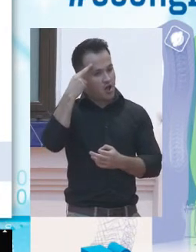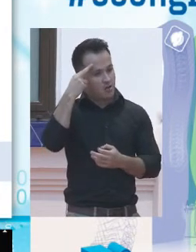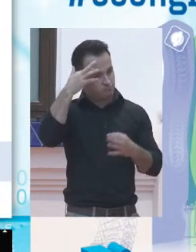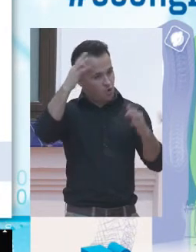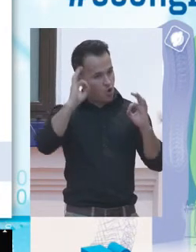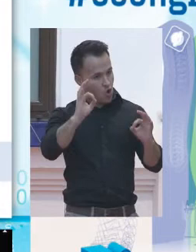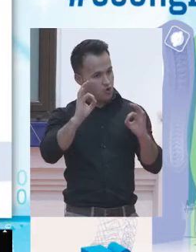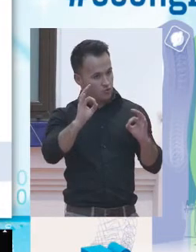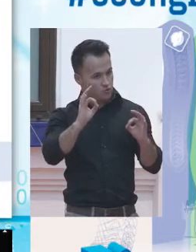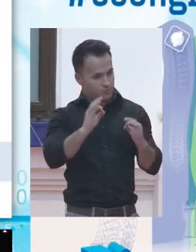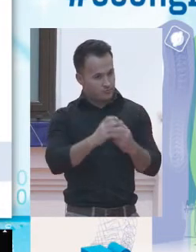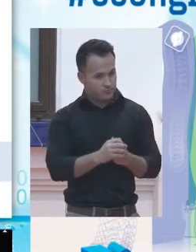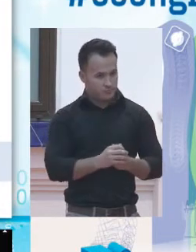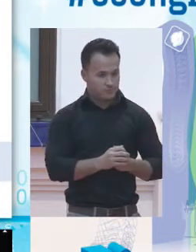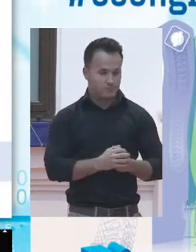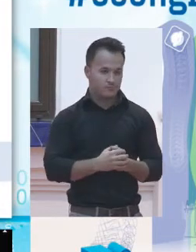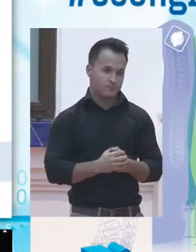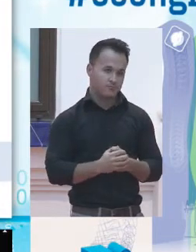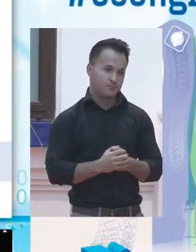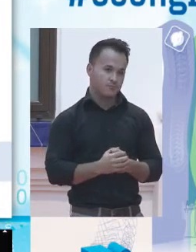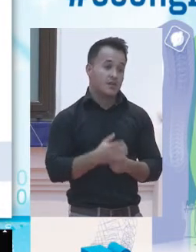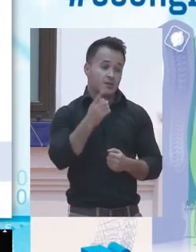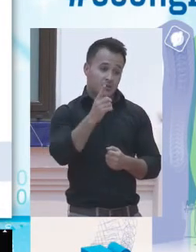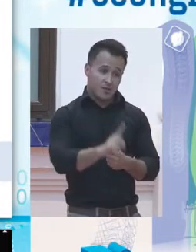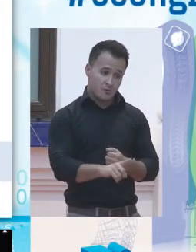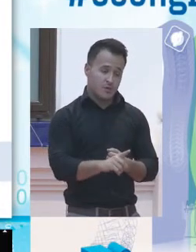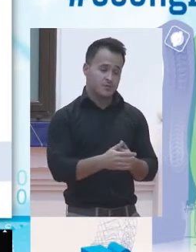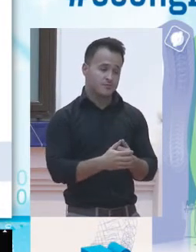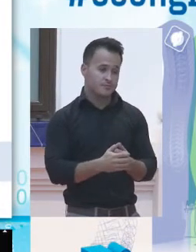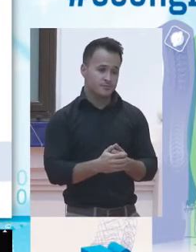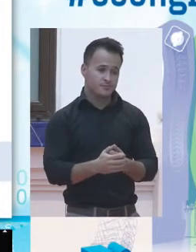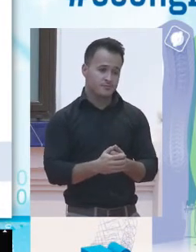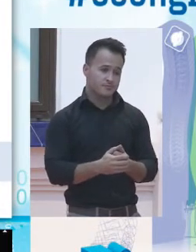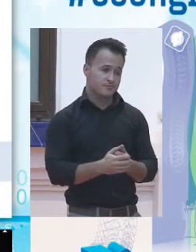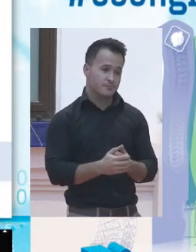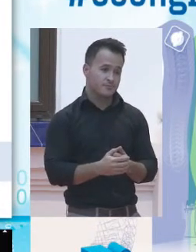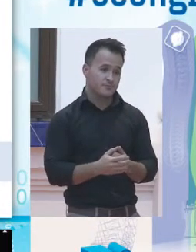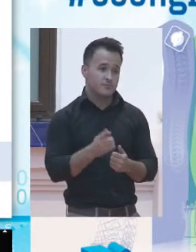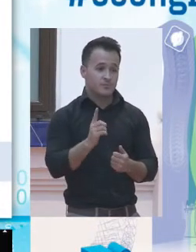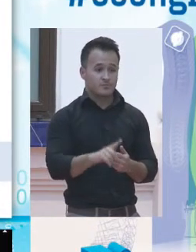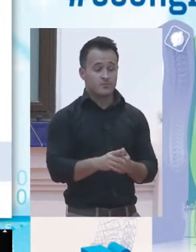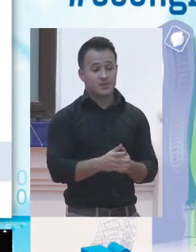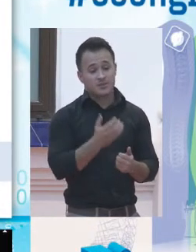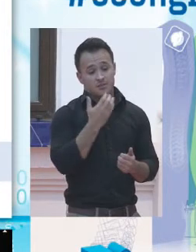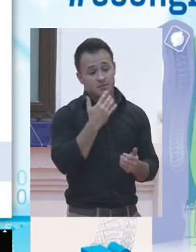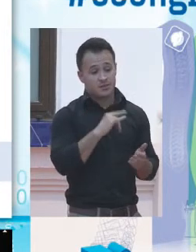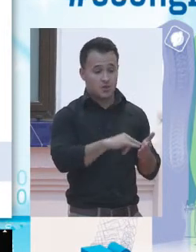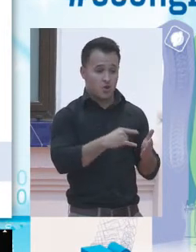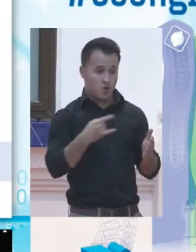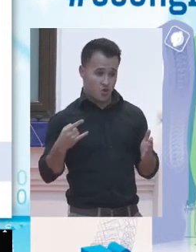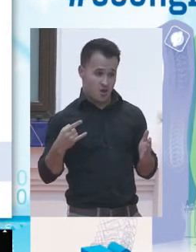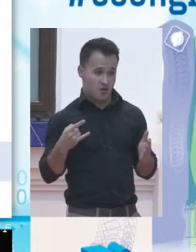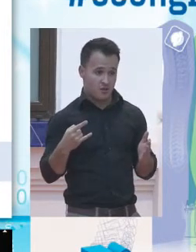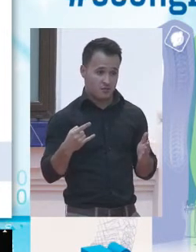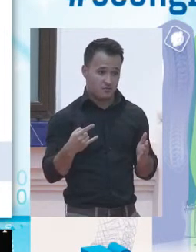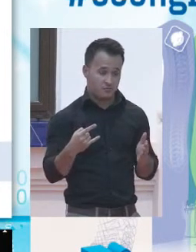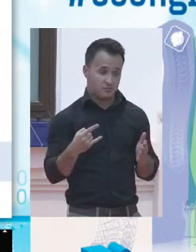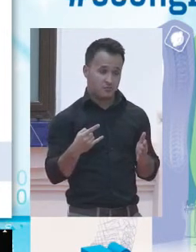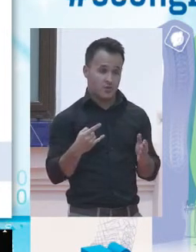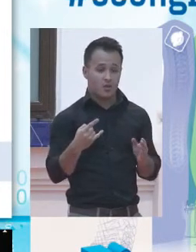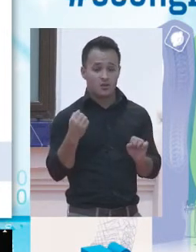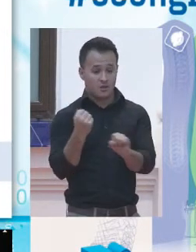pensando siempre en beneficiar a los trabajadores. Y también cómo, cuando a través de la tecnología se mejora unas